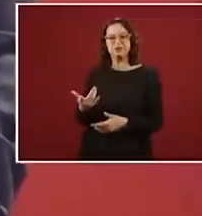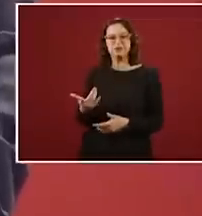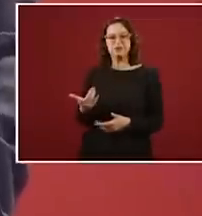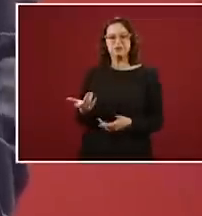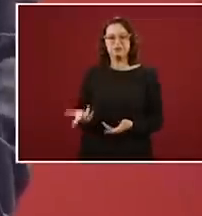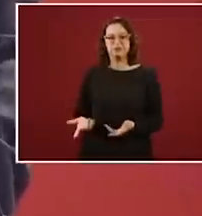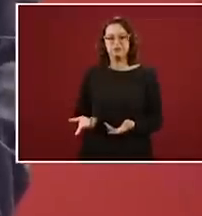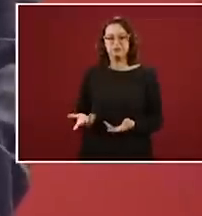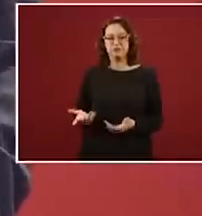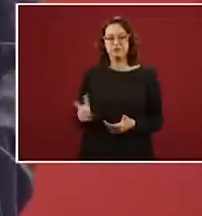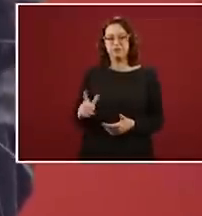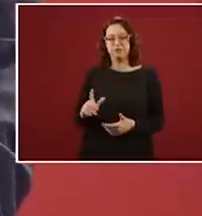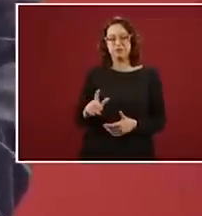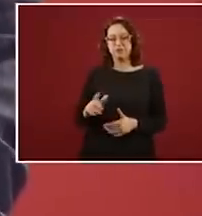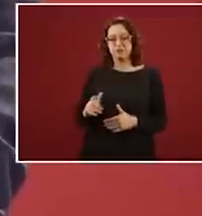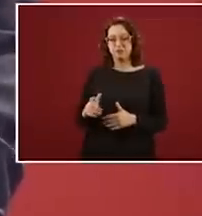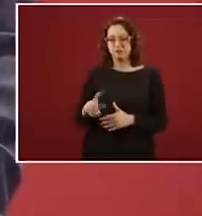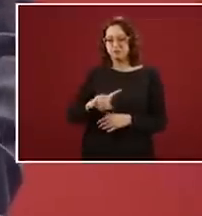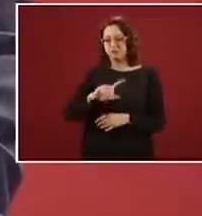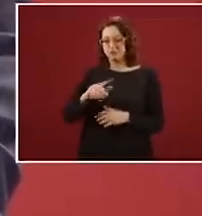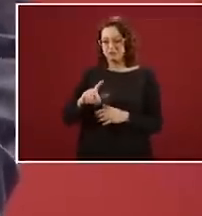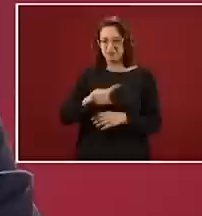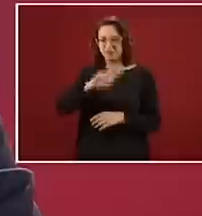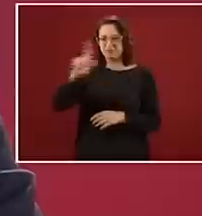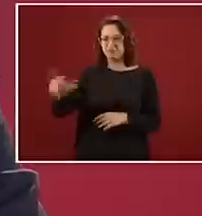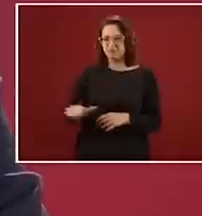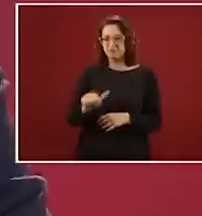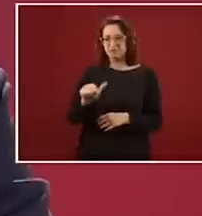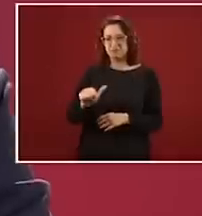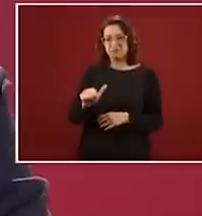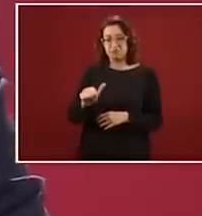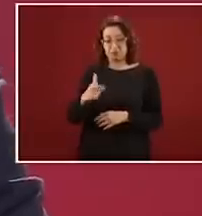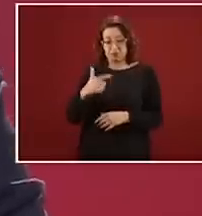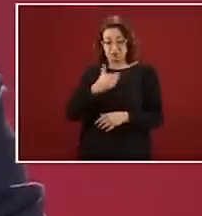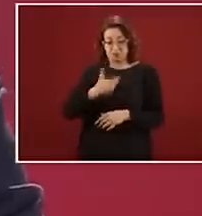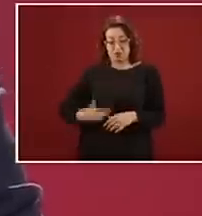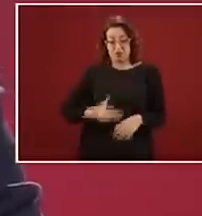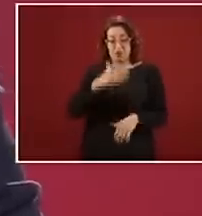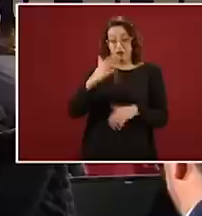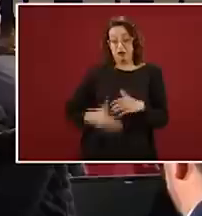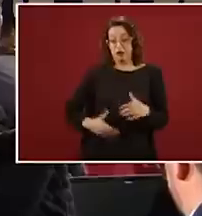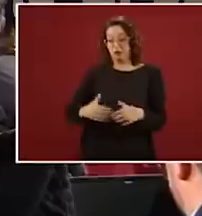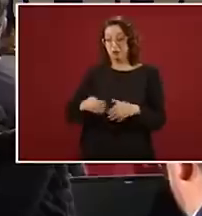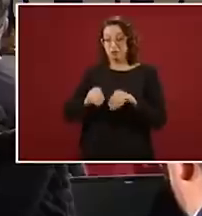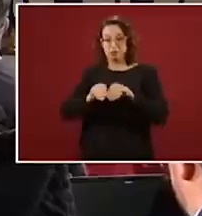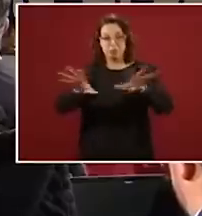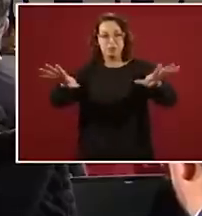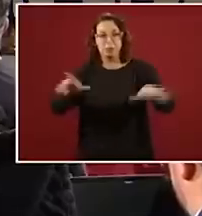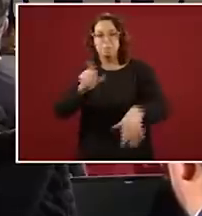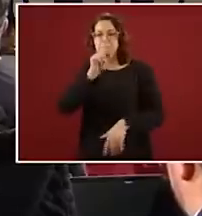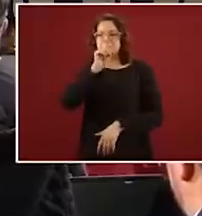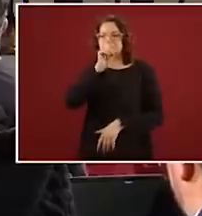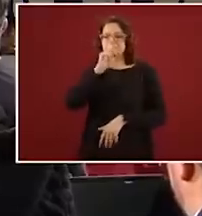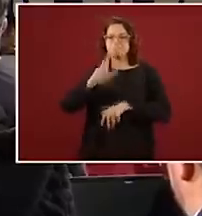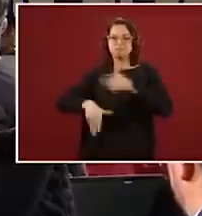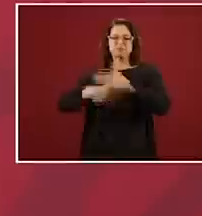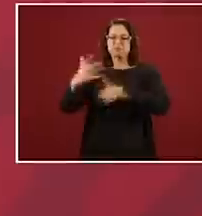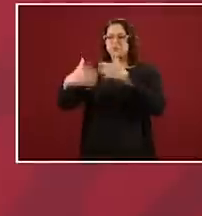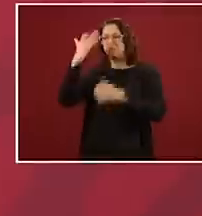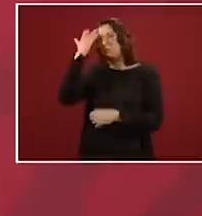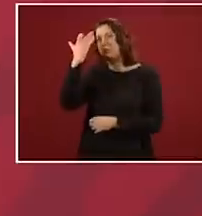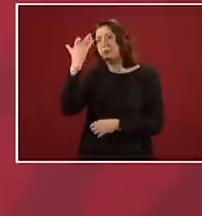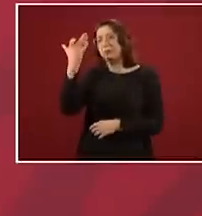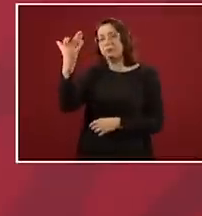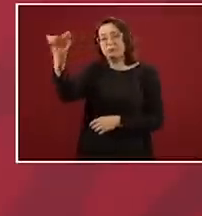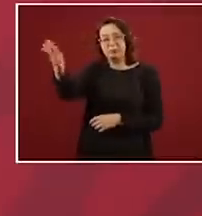después de que yo termine, sino una obra que va a llevar más tiempo hacia adelante. Desde